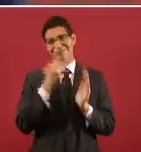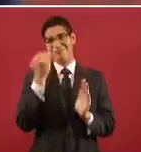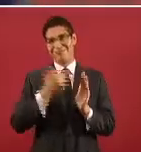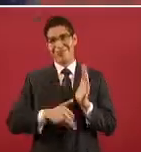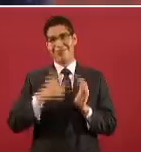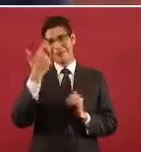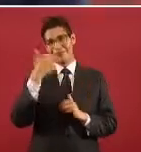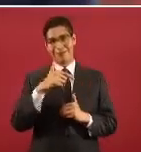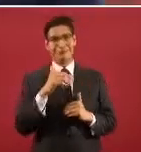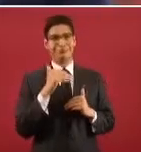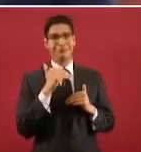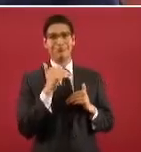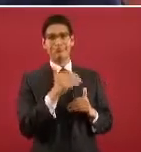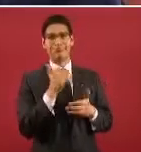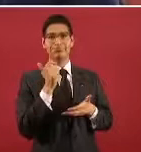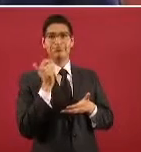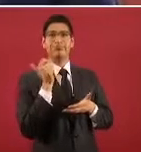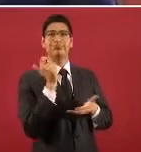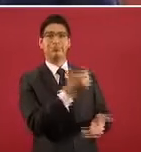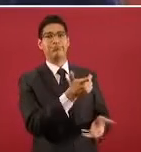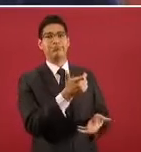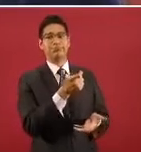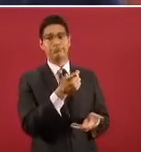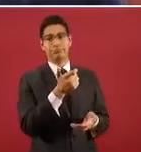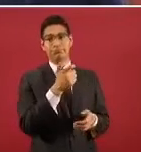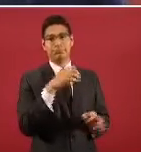de decir, ahí se queda.